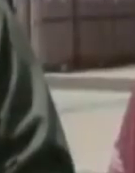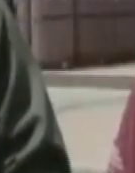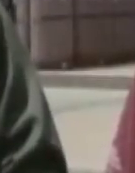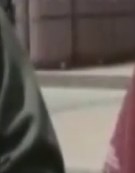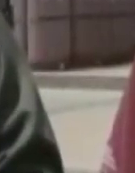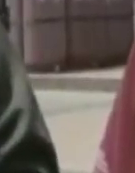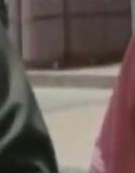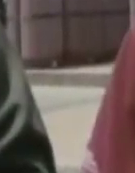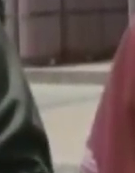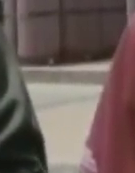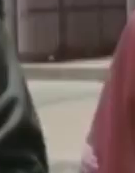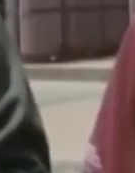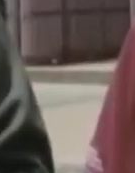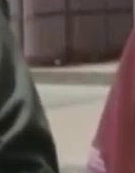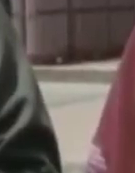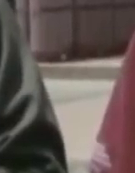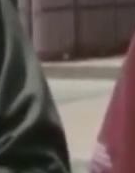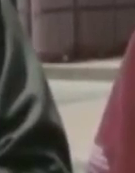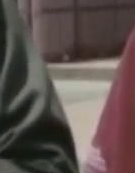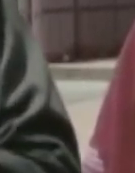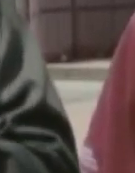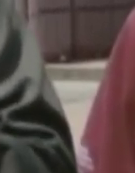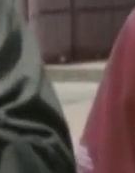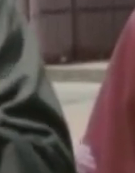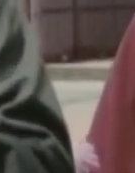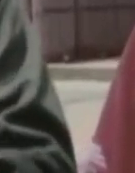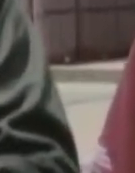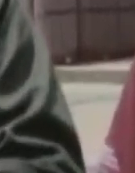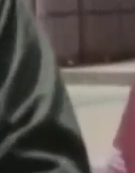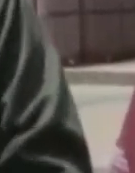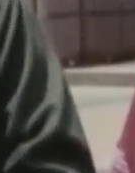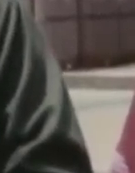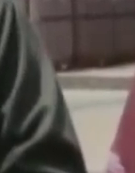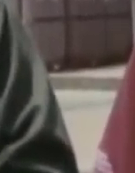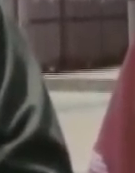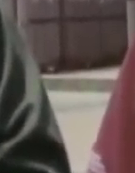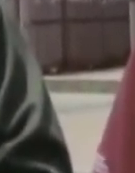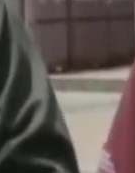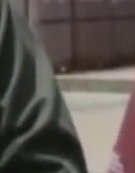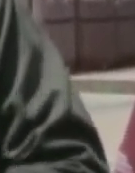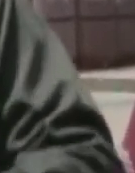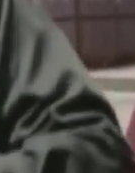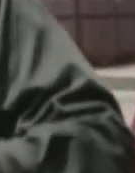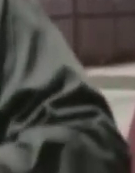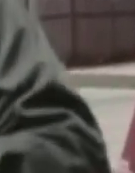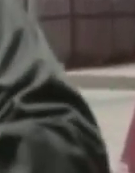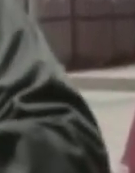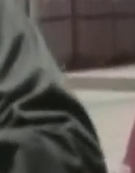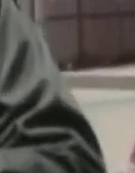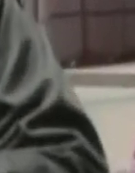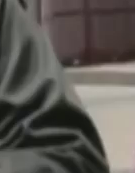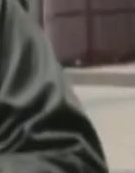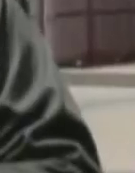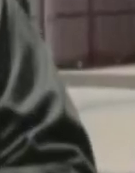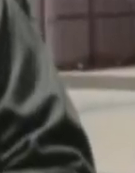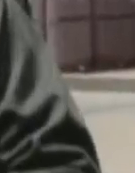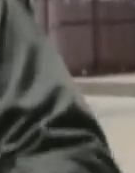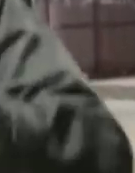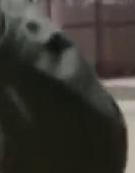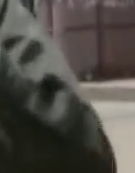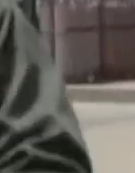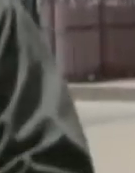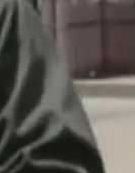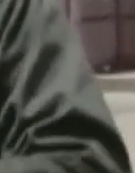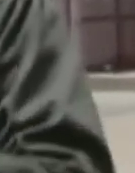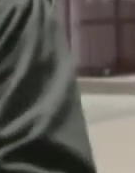El presidente nació sobre todo con un empeño pedagógico de conectarnos con el país,